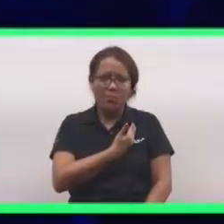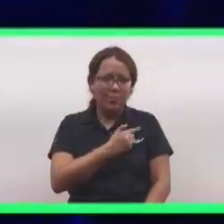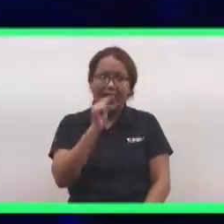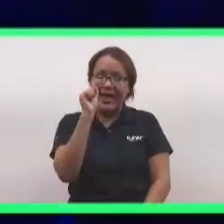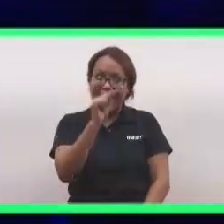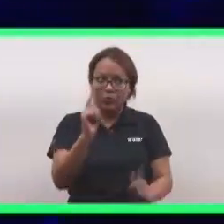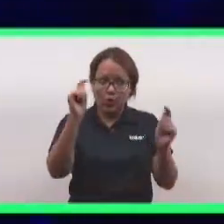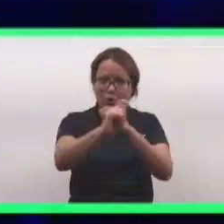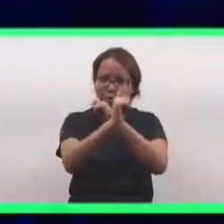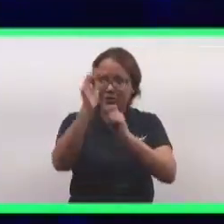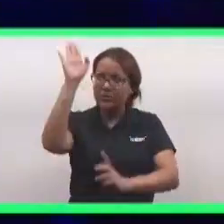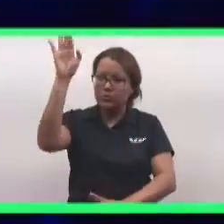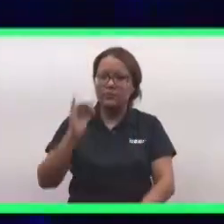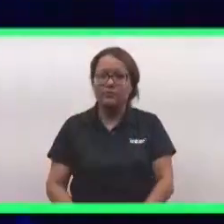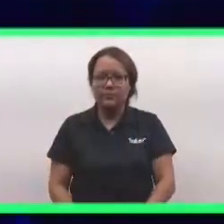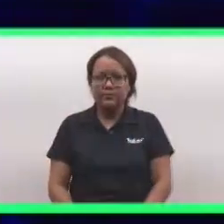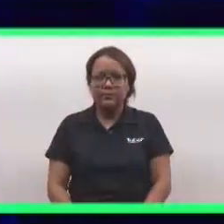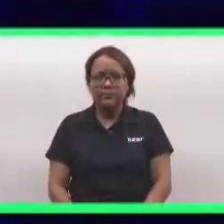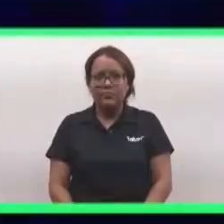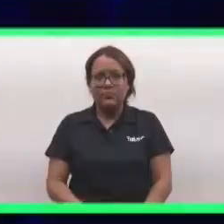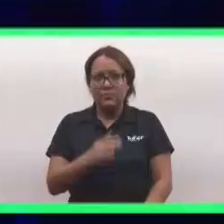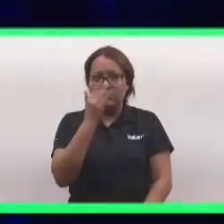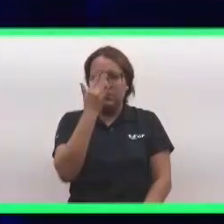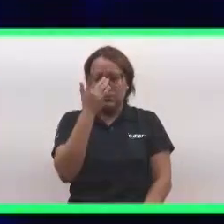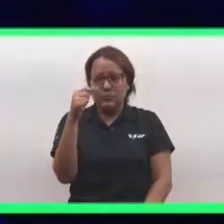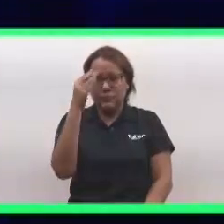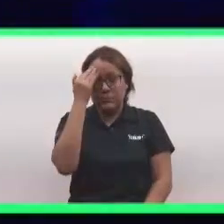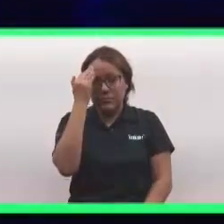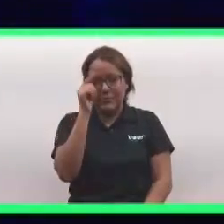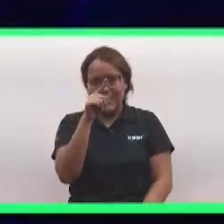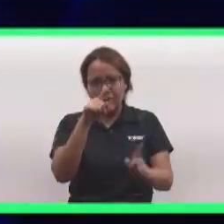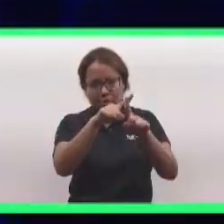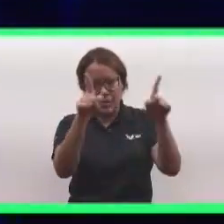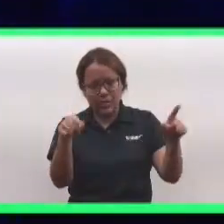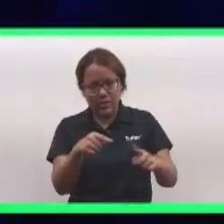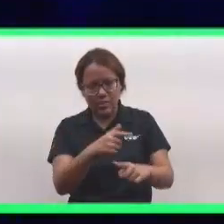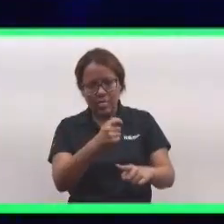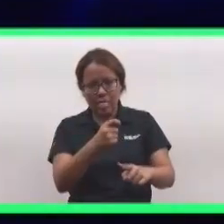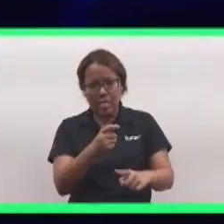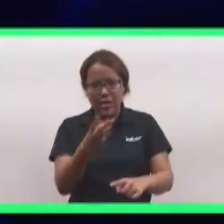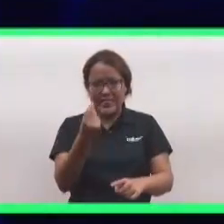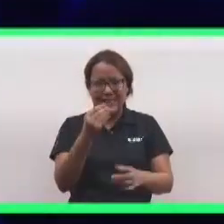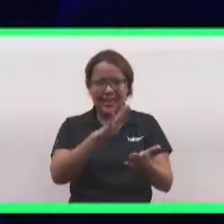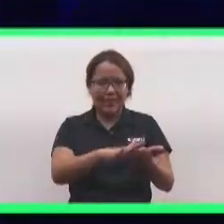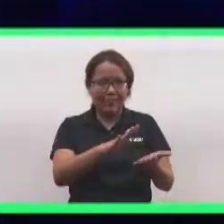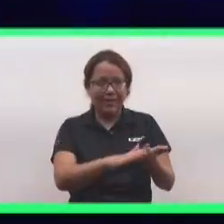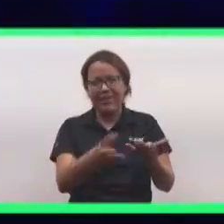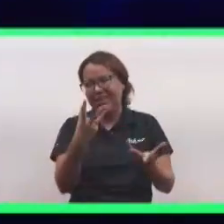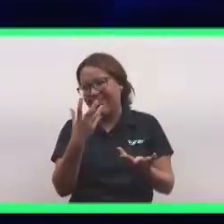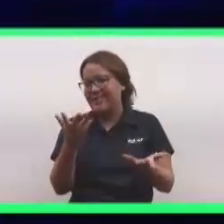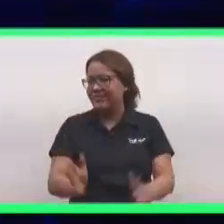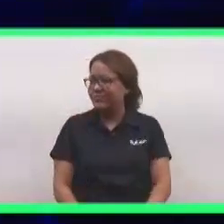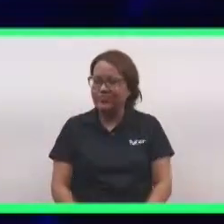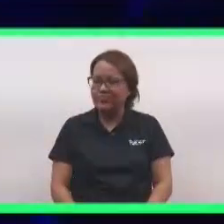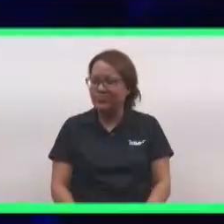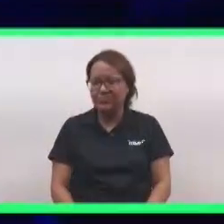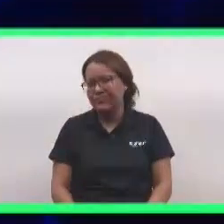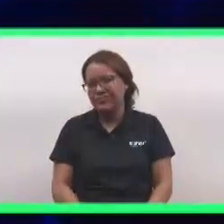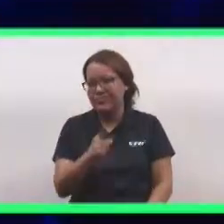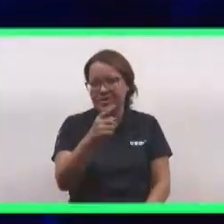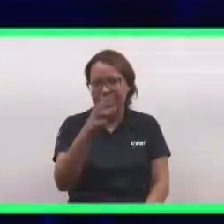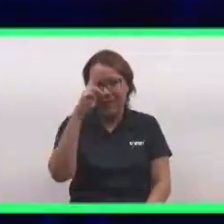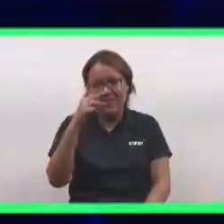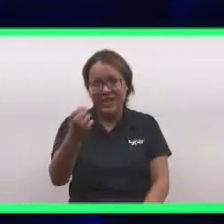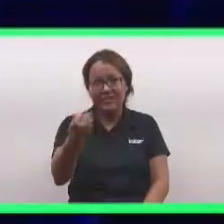lo han tratado de tumbar muchas veces. Lo sacaron de esa televisión donde piden dinero todo el día, donde te dicen un montón de cosas falsas, de que si tú das algo ellos te van a dar